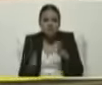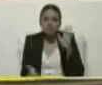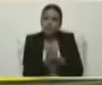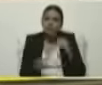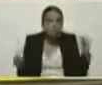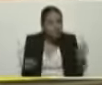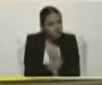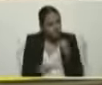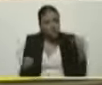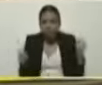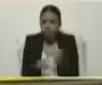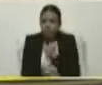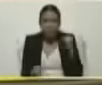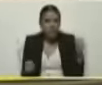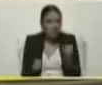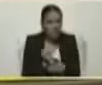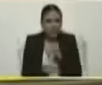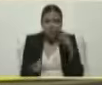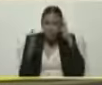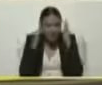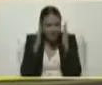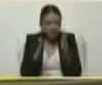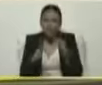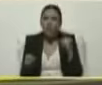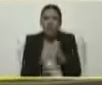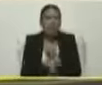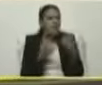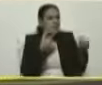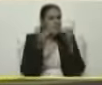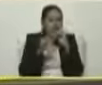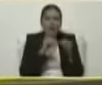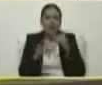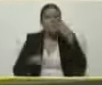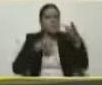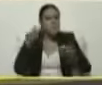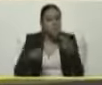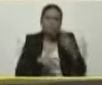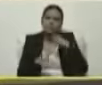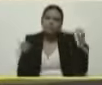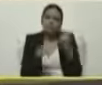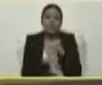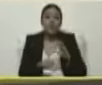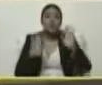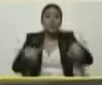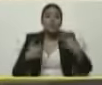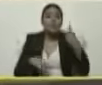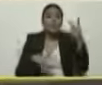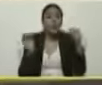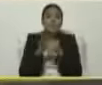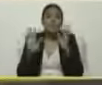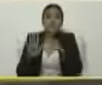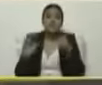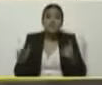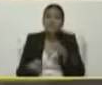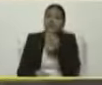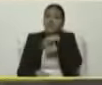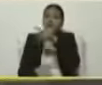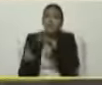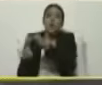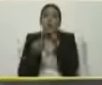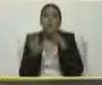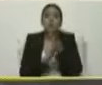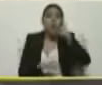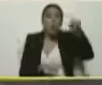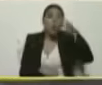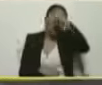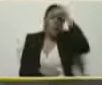trabajo, convoqué diálogo económico, diálogo político, y el 2017 eligieron a Julio Borges, la joya de